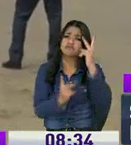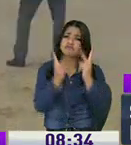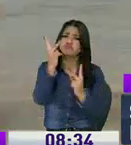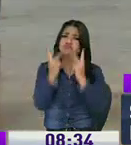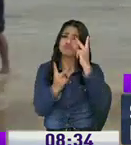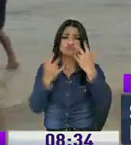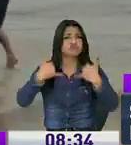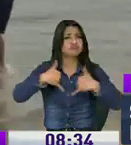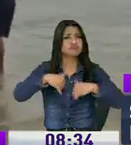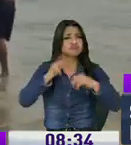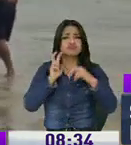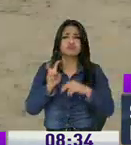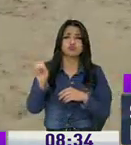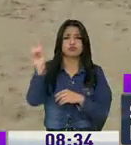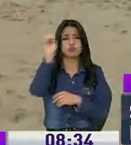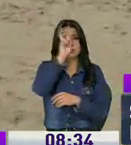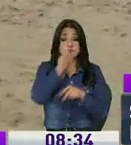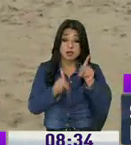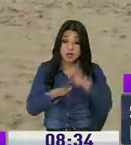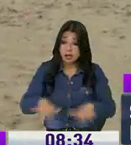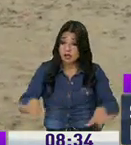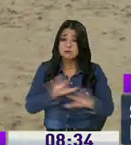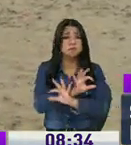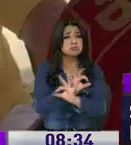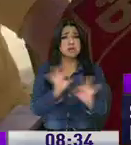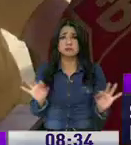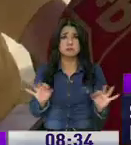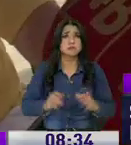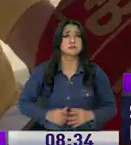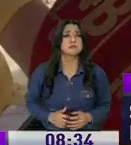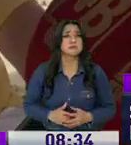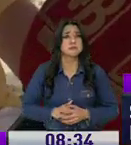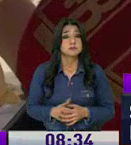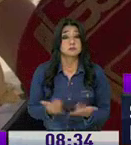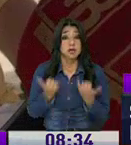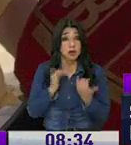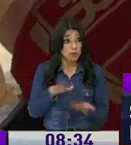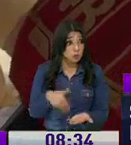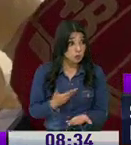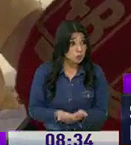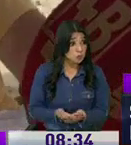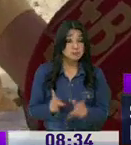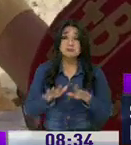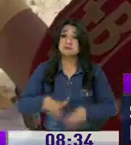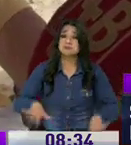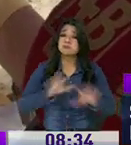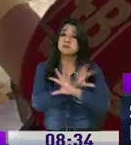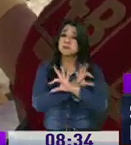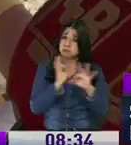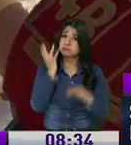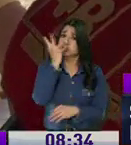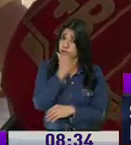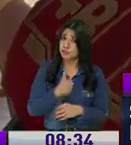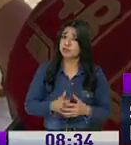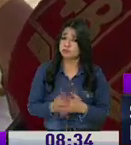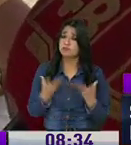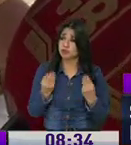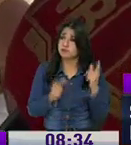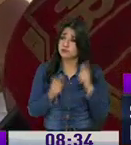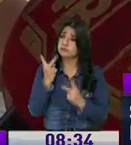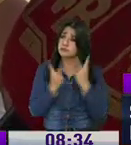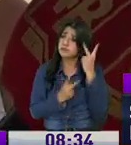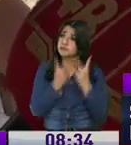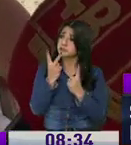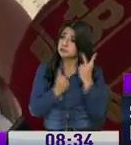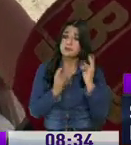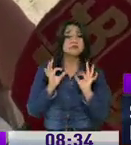visitantes. Se pudo constatar que la playa estaba limpia. Pero ahorita llegamos y está la playa limpia, está bien y hay mucha gente, entonces